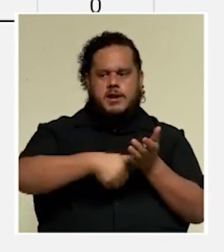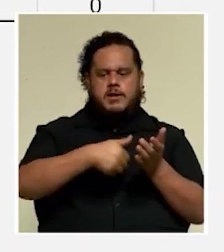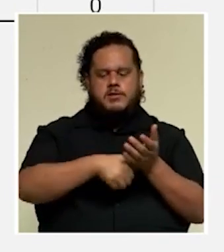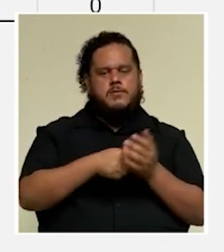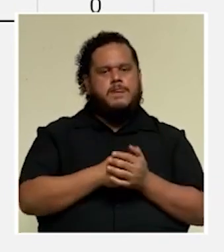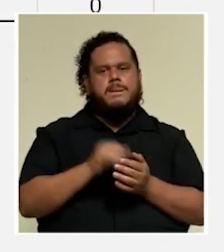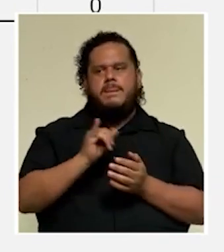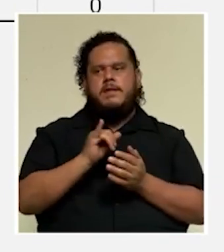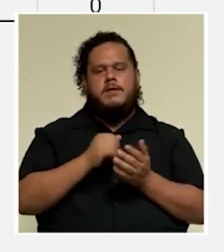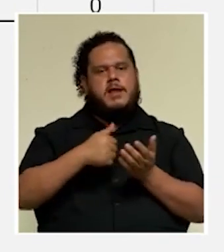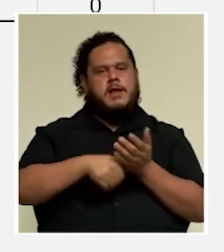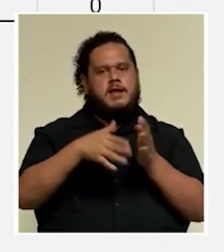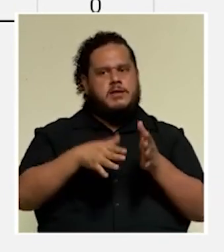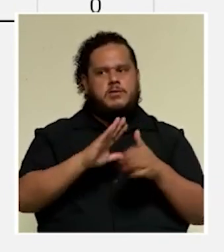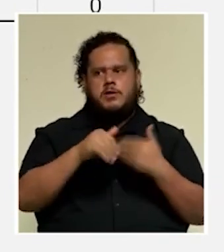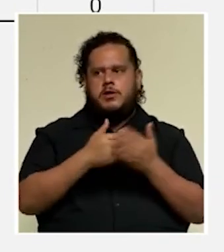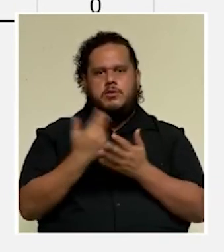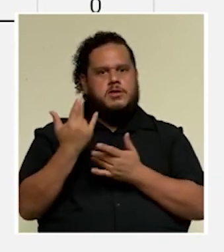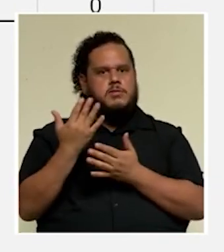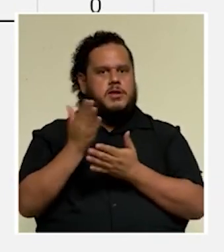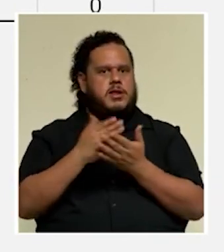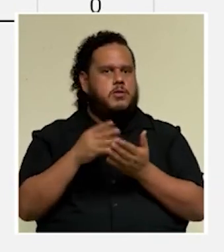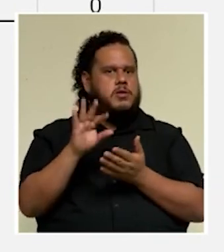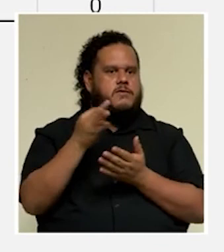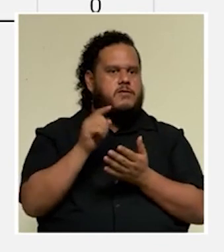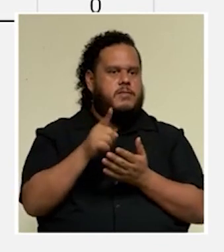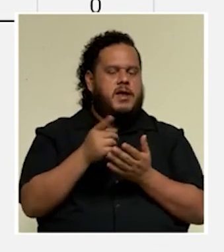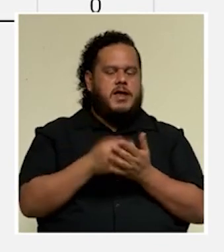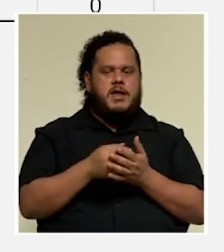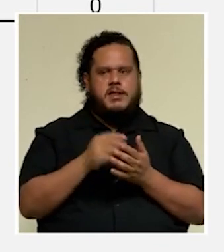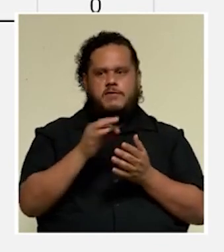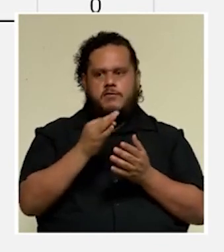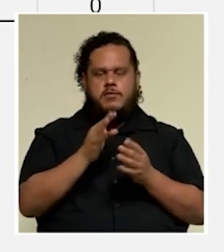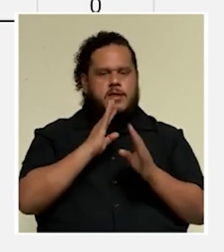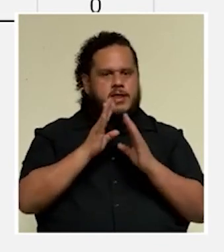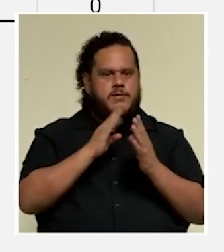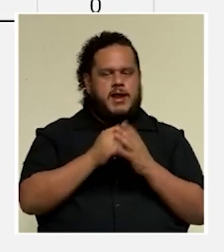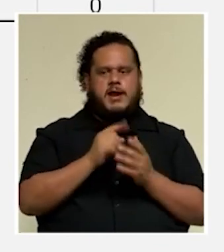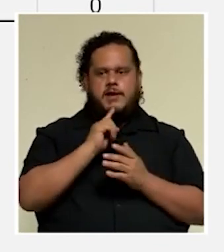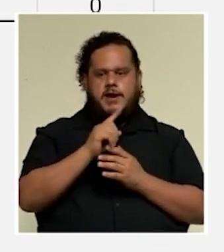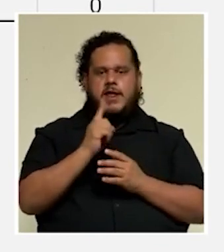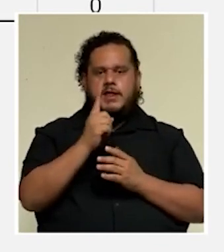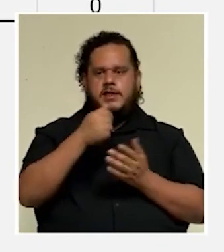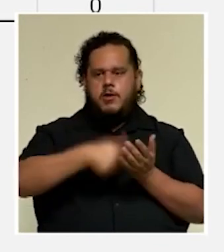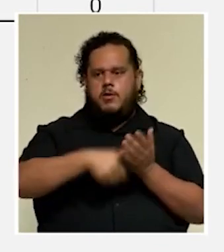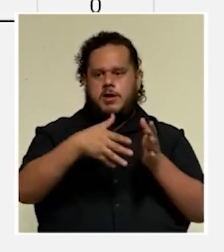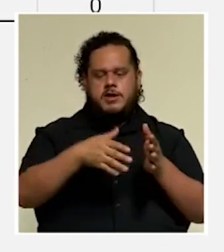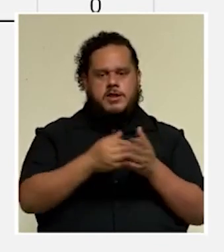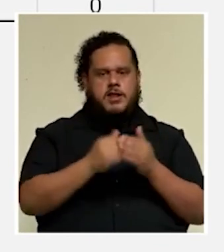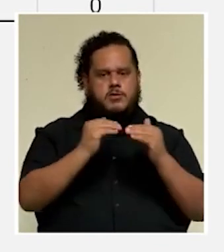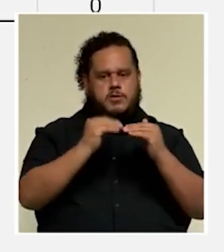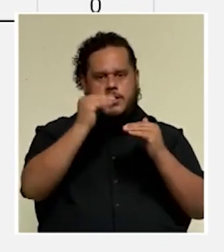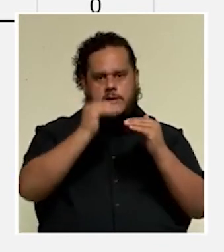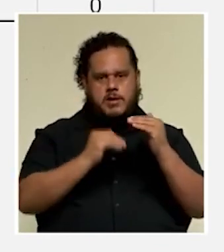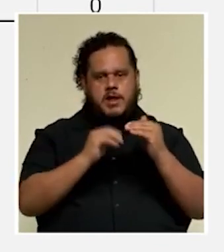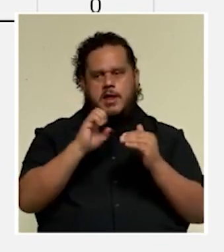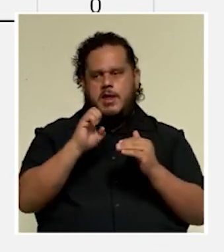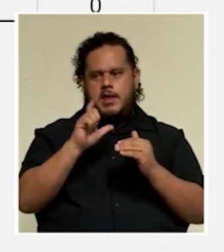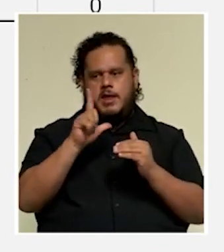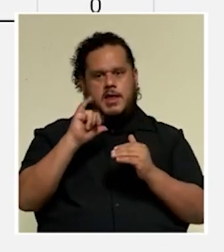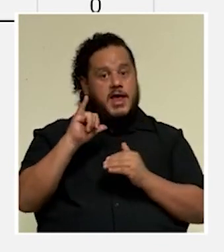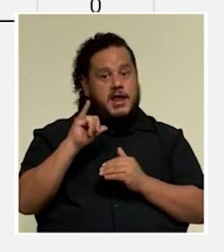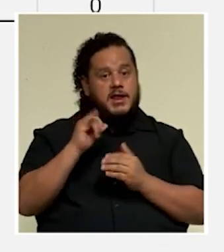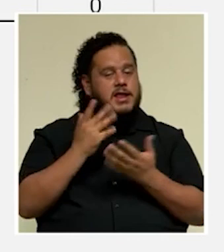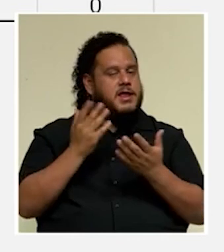como ese candidato que todo el mundo esperaba, de alguna manera, esa ficción, de verdad, o realidad de un candidato del margen de error, don Eliezer Feinstein